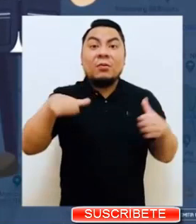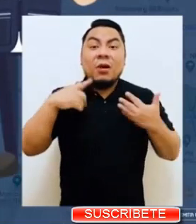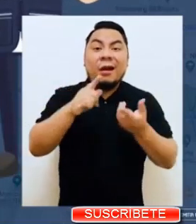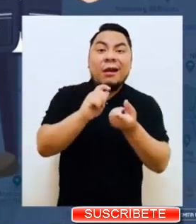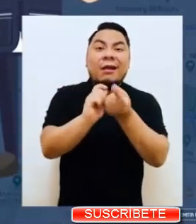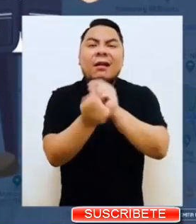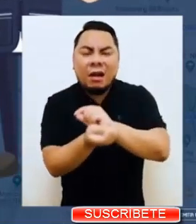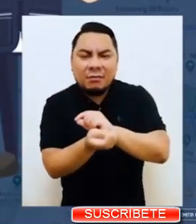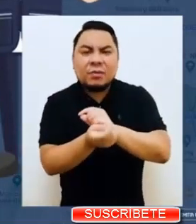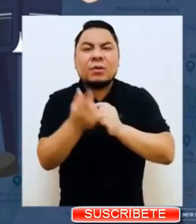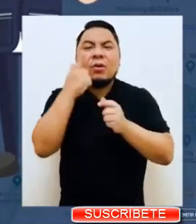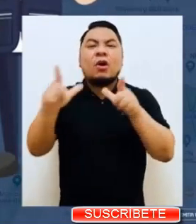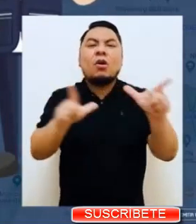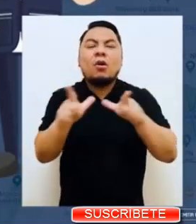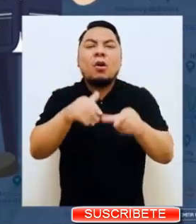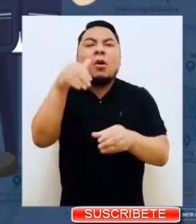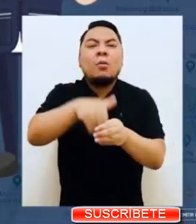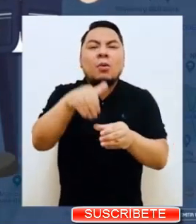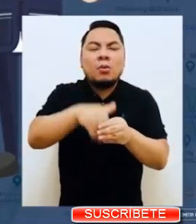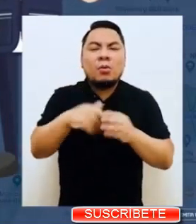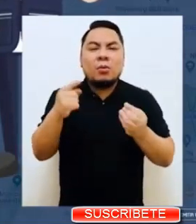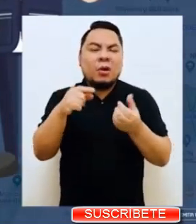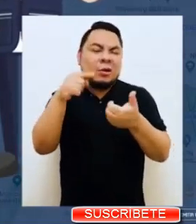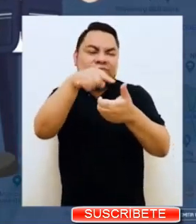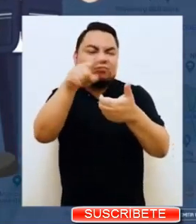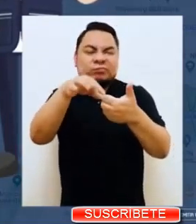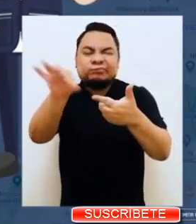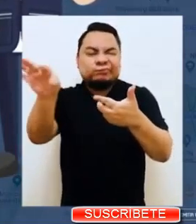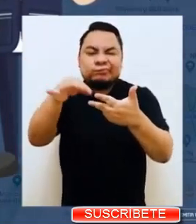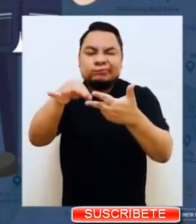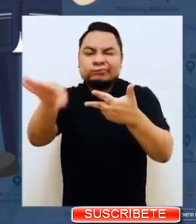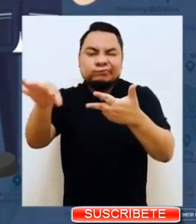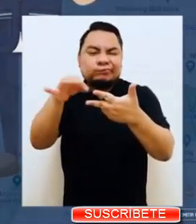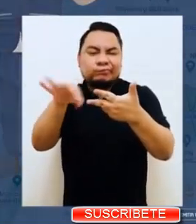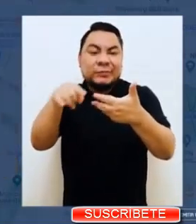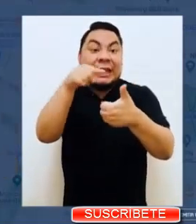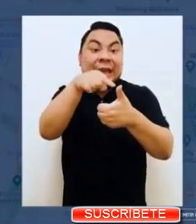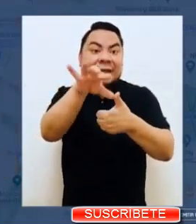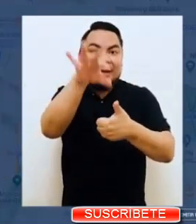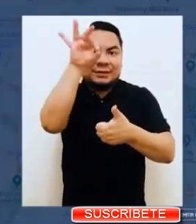Puedes cambiar el orden de prioridad de tus locales de votación o eliminar alguno.